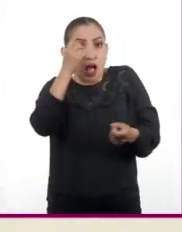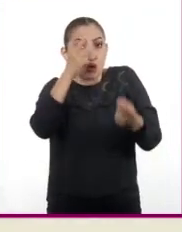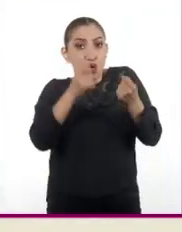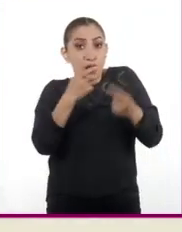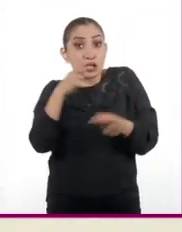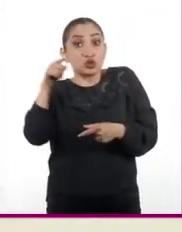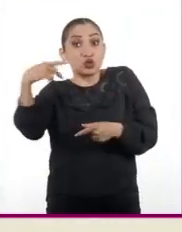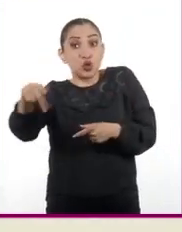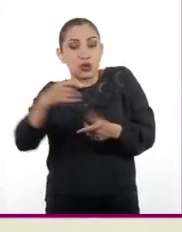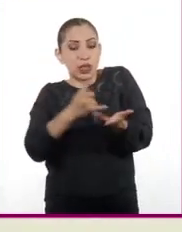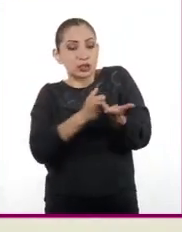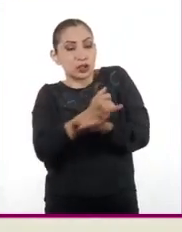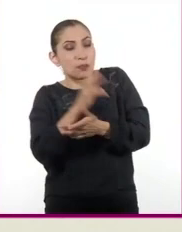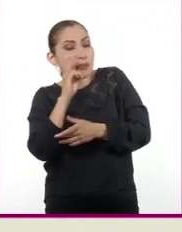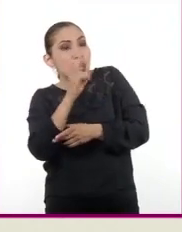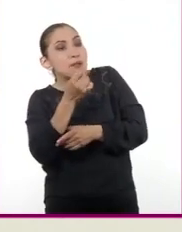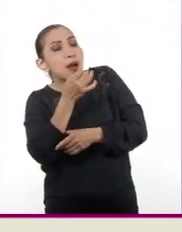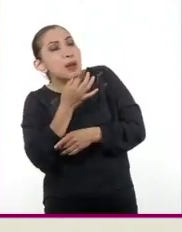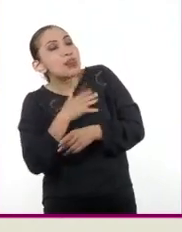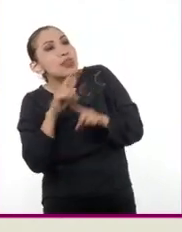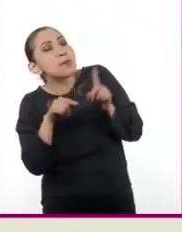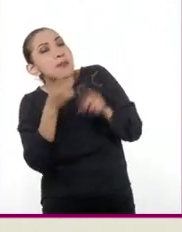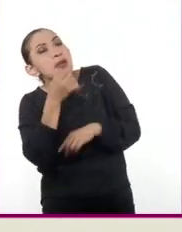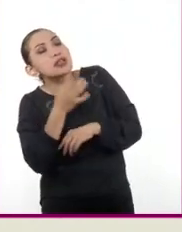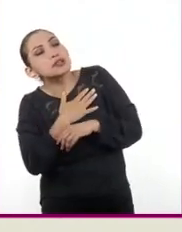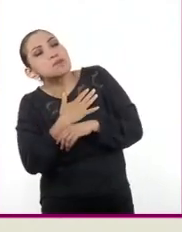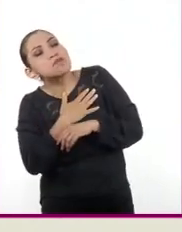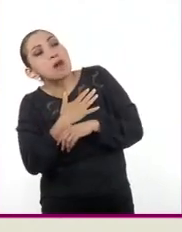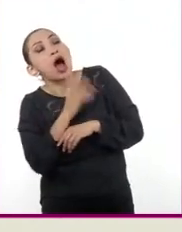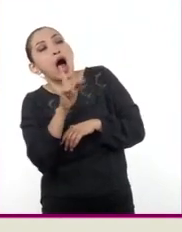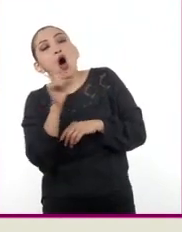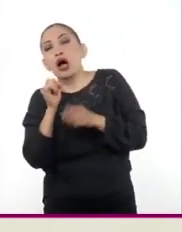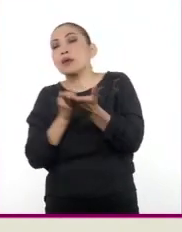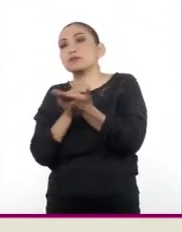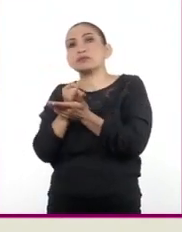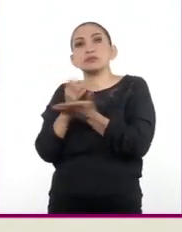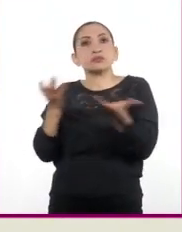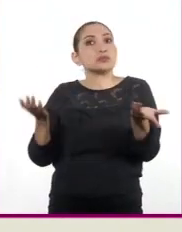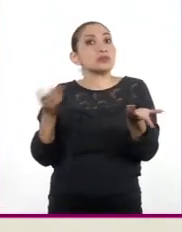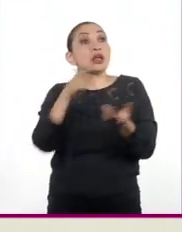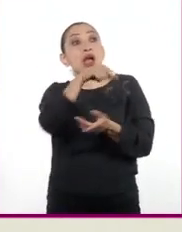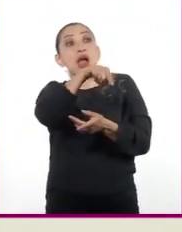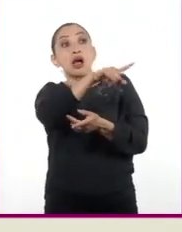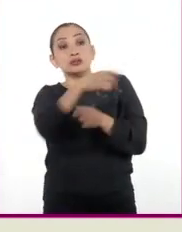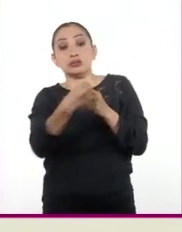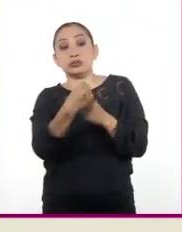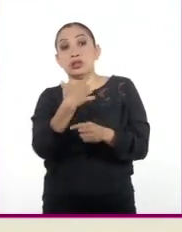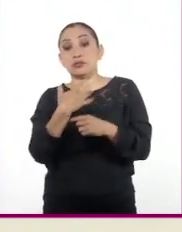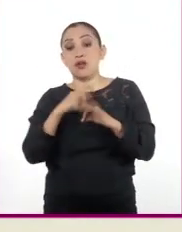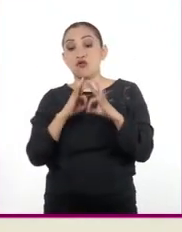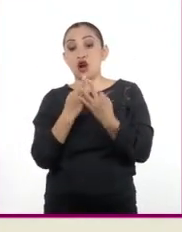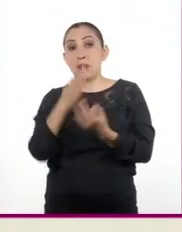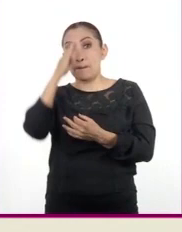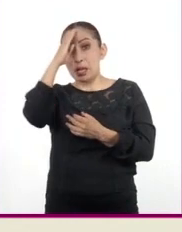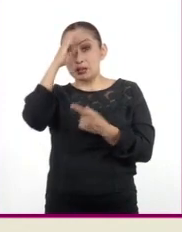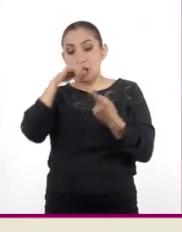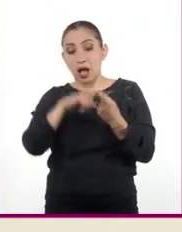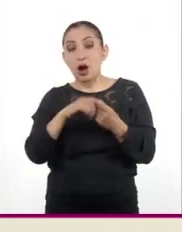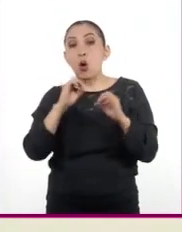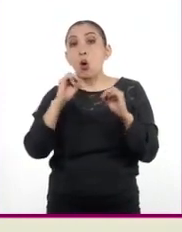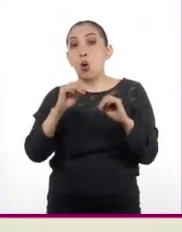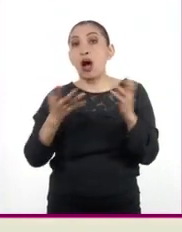de sus decisiones se basan en los datos que les proporcionan diferentes medios, que influyen en sus formas de pensar